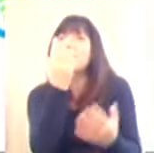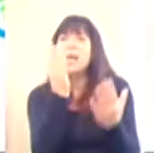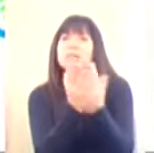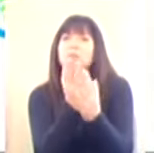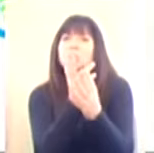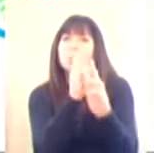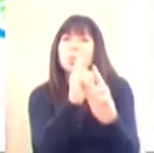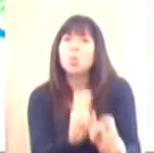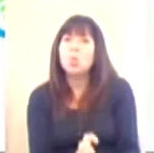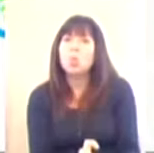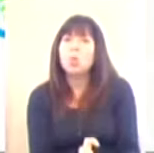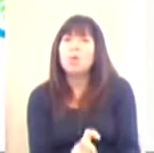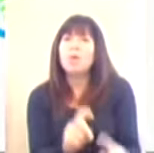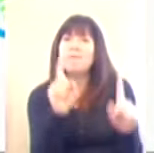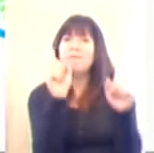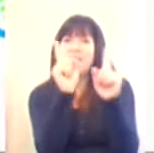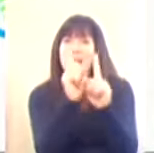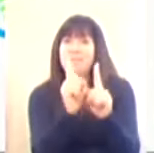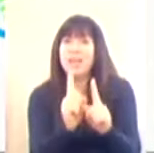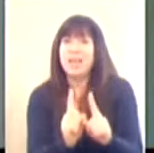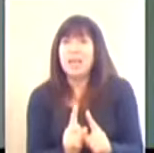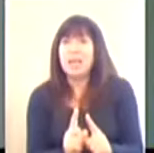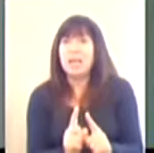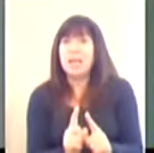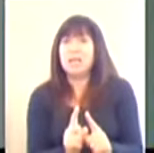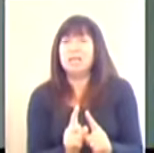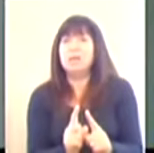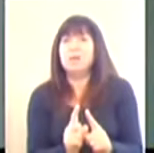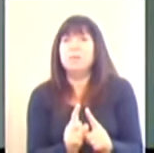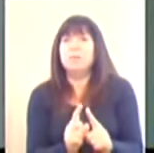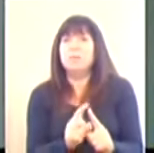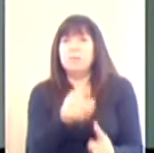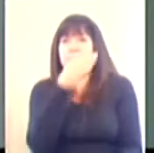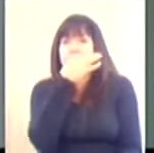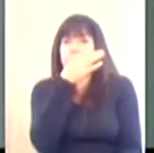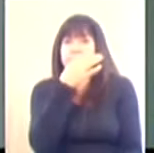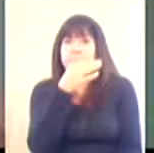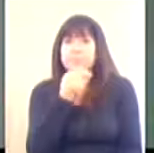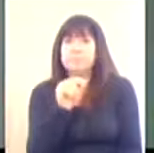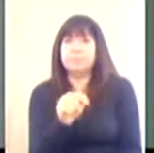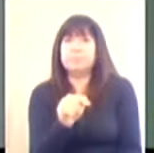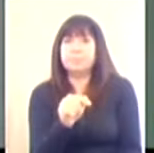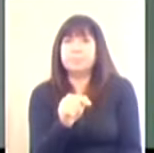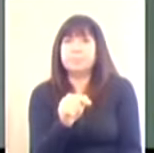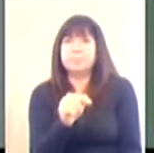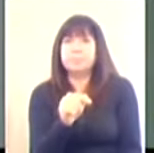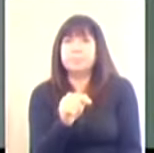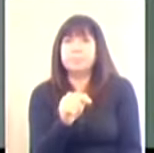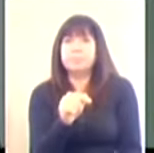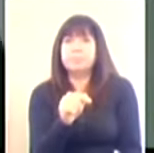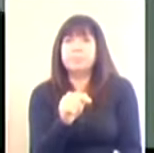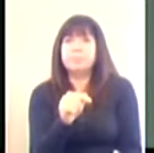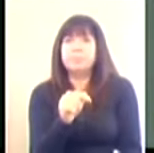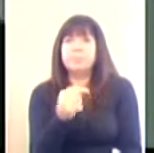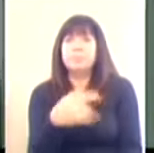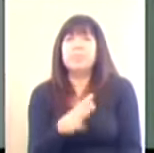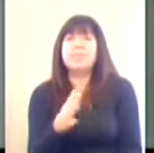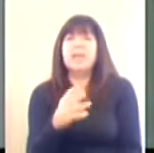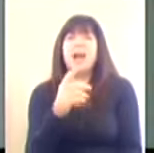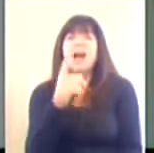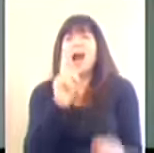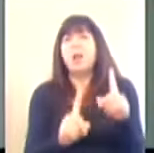Tuvimos un breve spoiler a aquellos que nos toca comentar, entonces me mostraban el estudio hace un tiempo atrás, hace unos